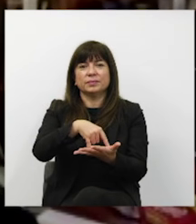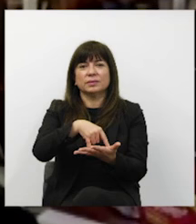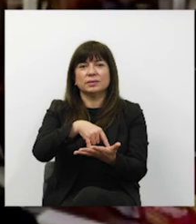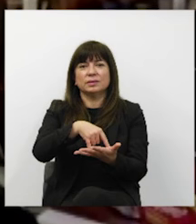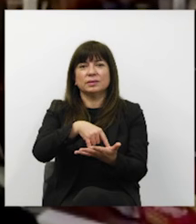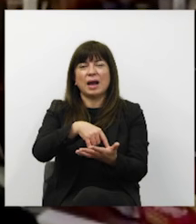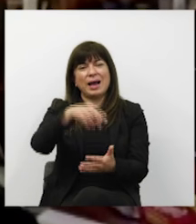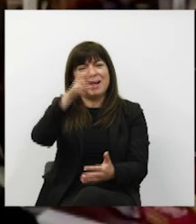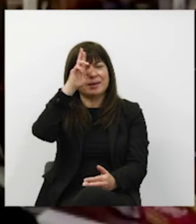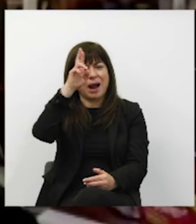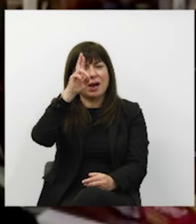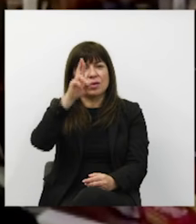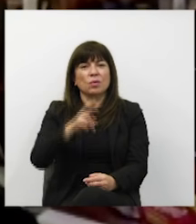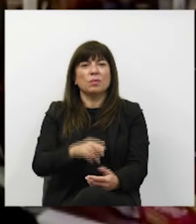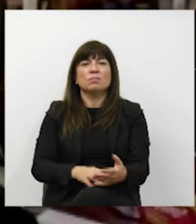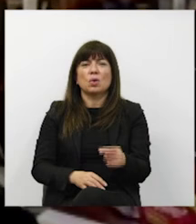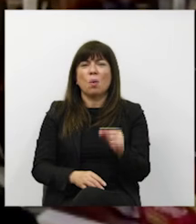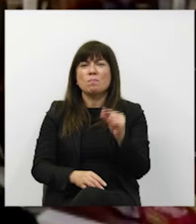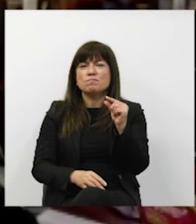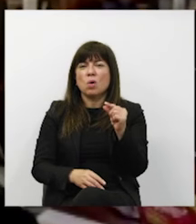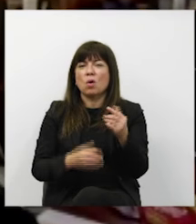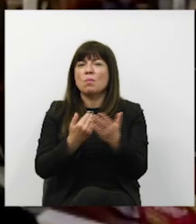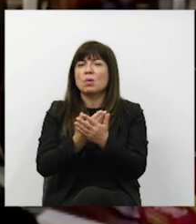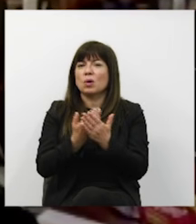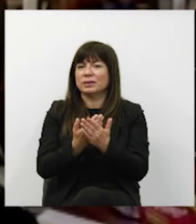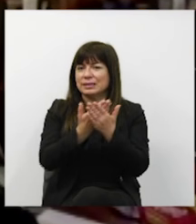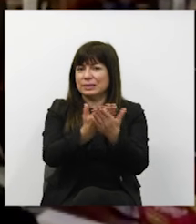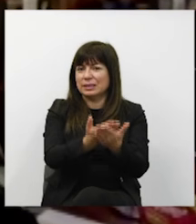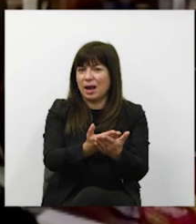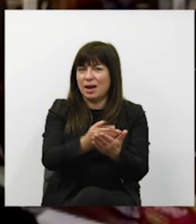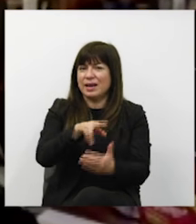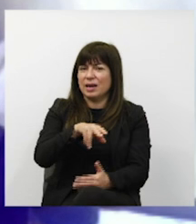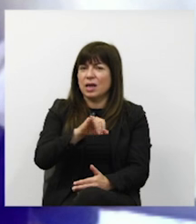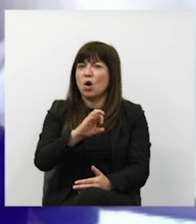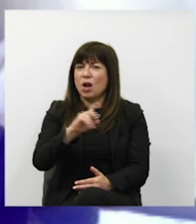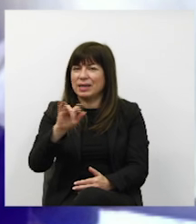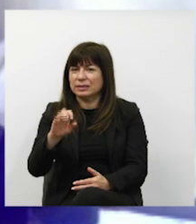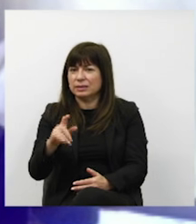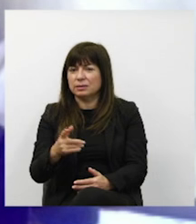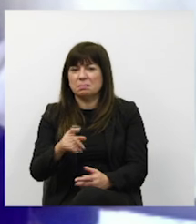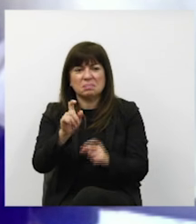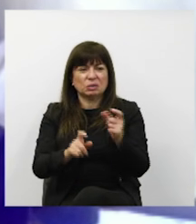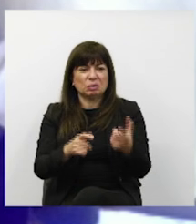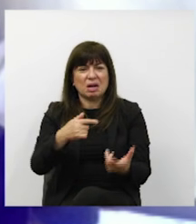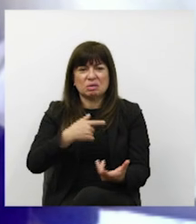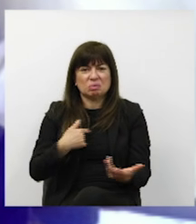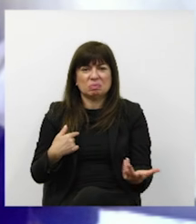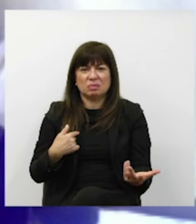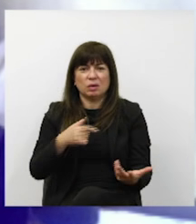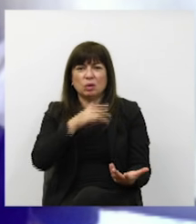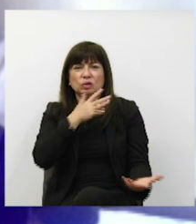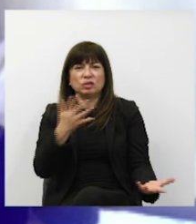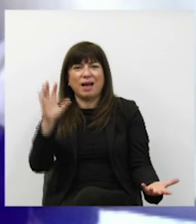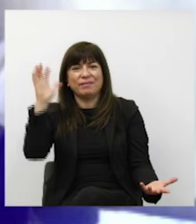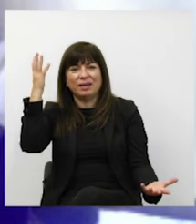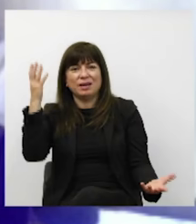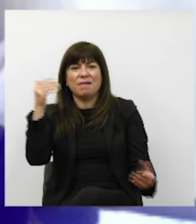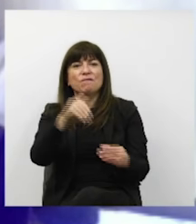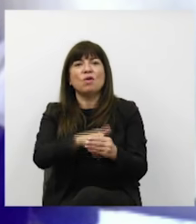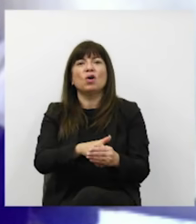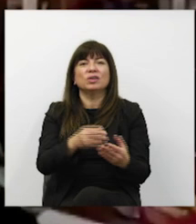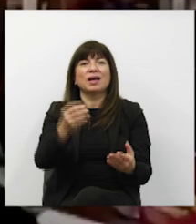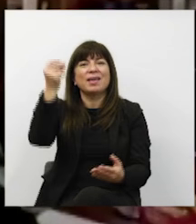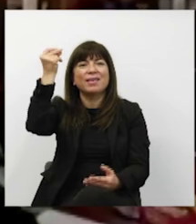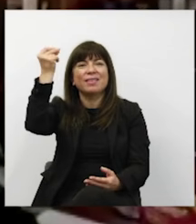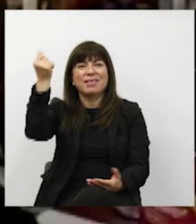es raro, pero es un poco como lo que propone Nicolás. Y esta gente nadie sabía ni cómo se llamaba. Y votaron por